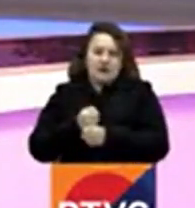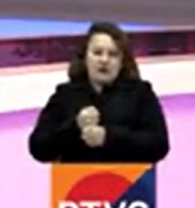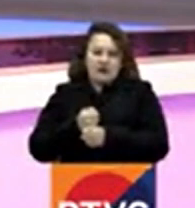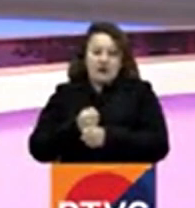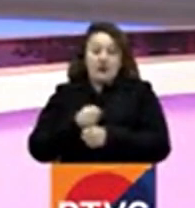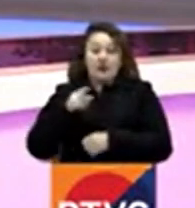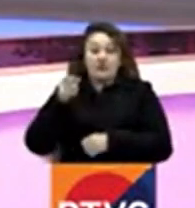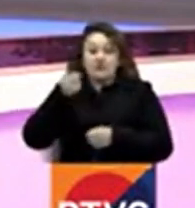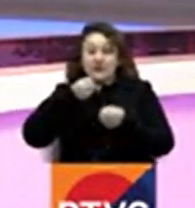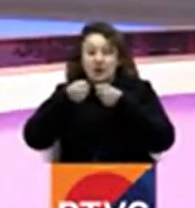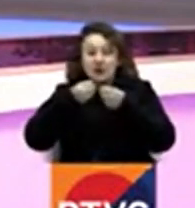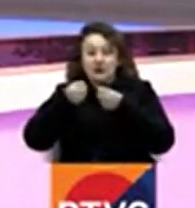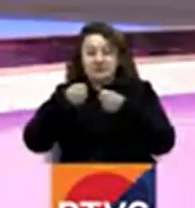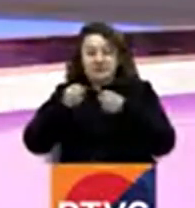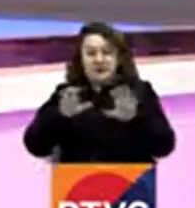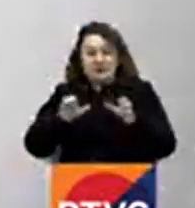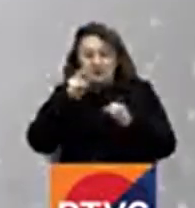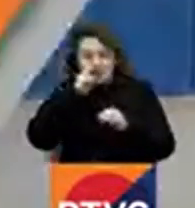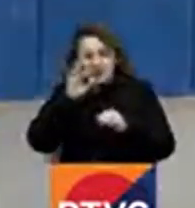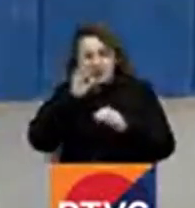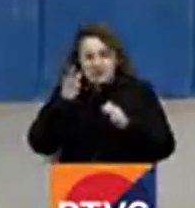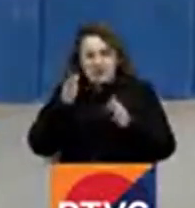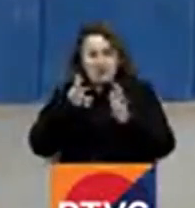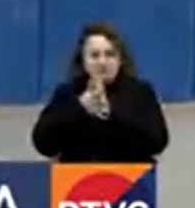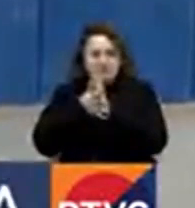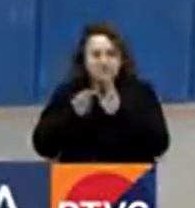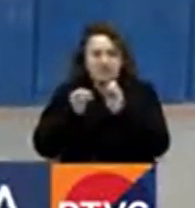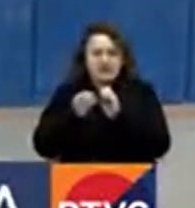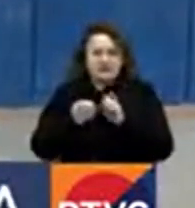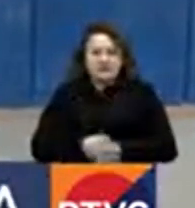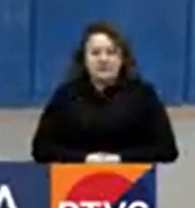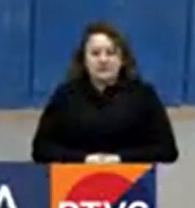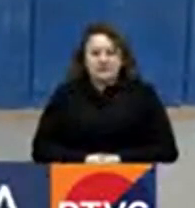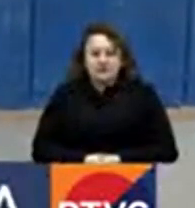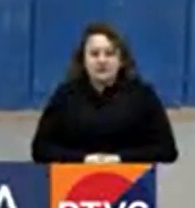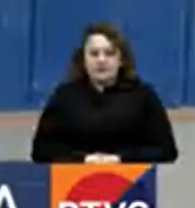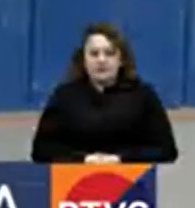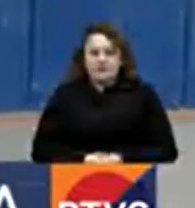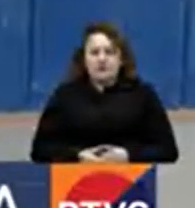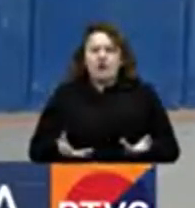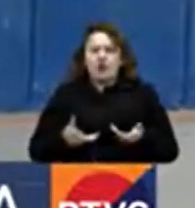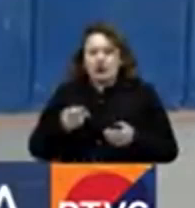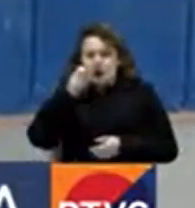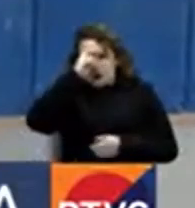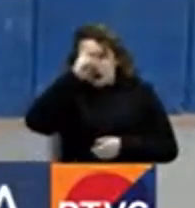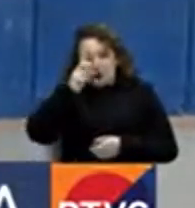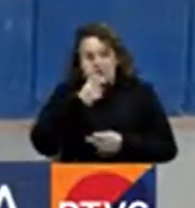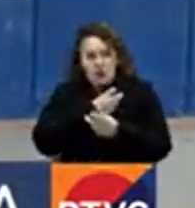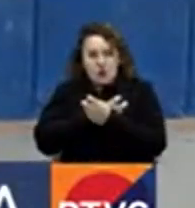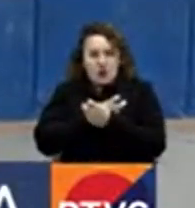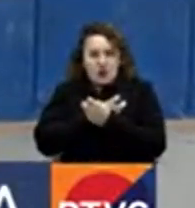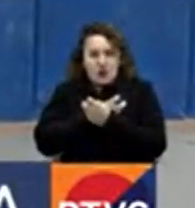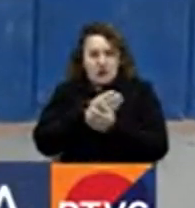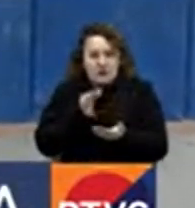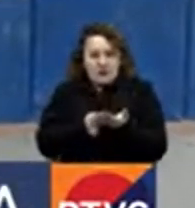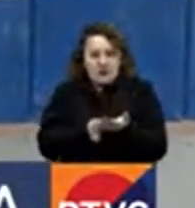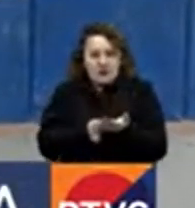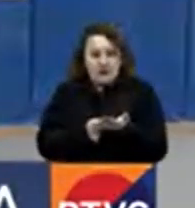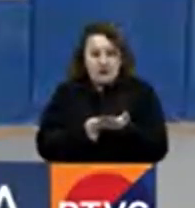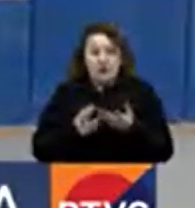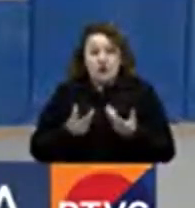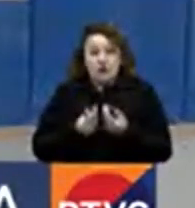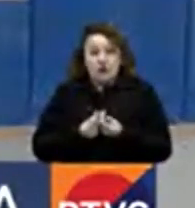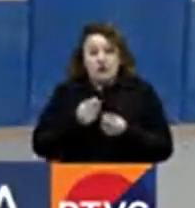de Radio Nacional, amplía la información. La situación se presentó en el norte de la capital del Huila mientras un grupo de personas disfrutaban